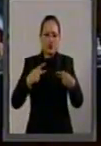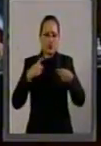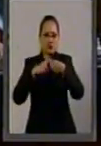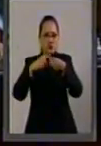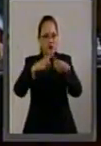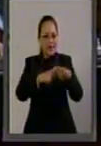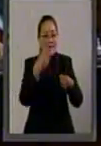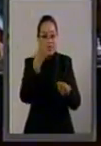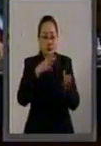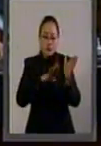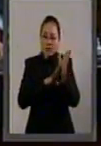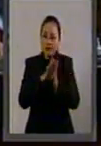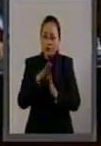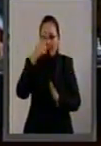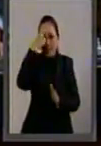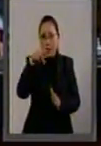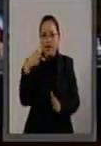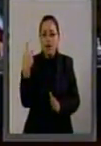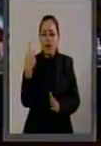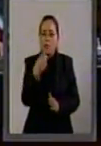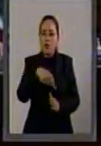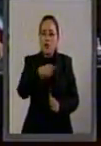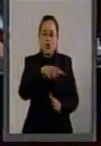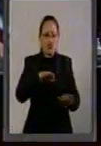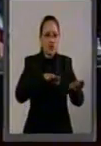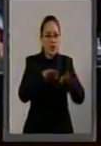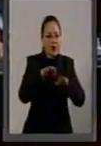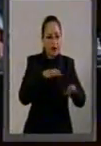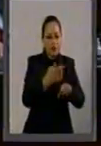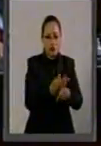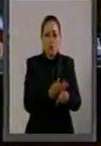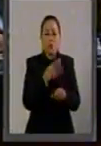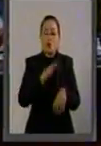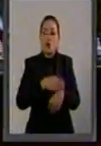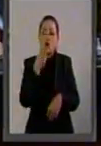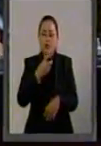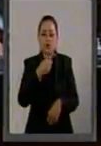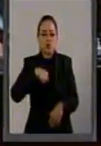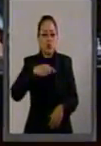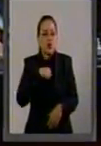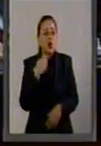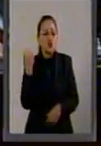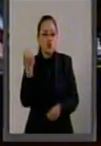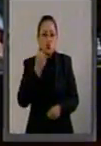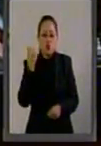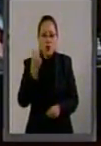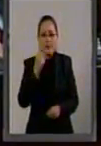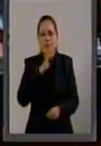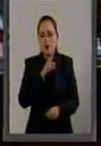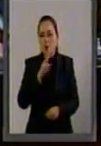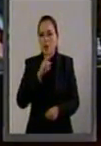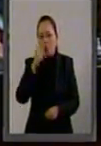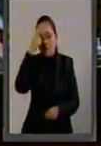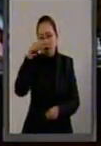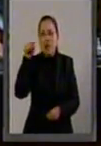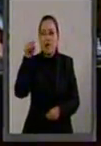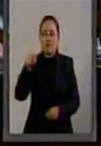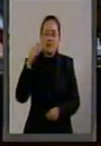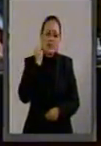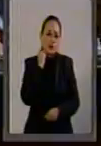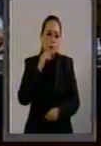éxito para los trabajadores. Y por ese motivo le deseamos lo mejor de lo mejor al senador Penchina,